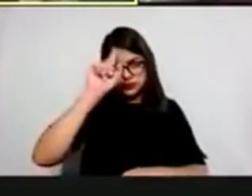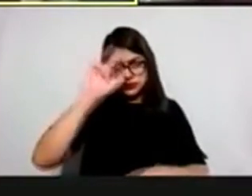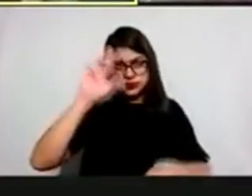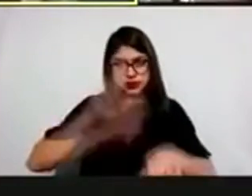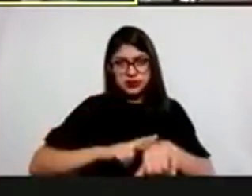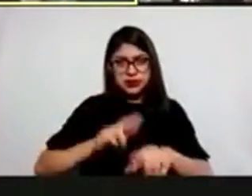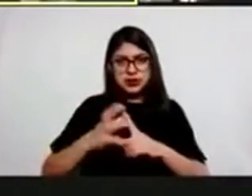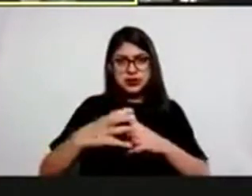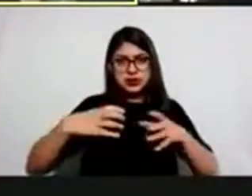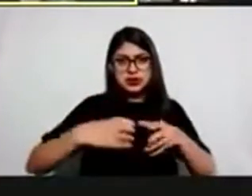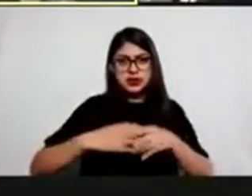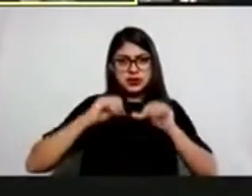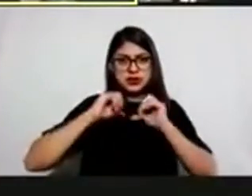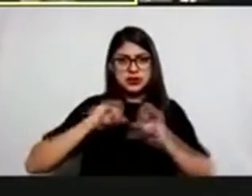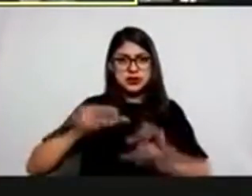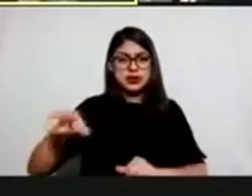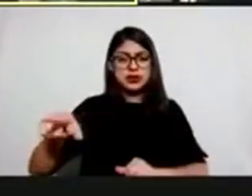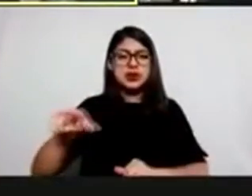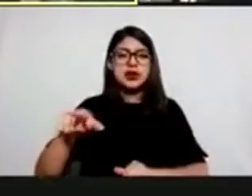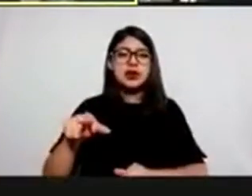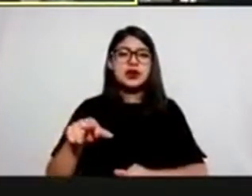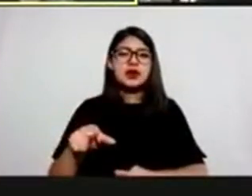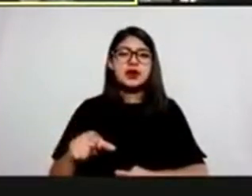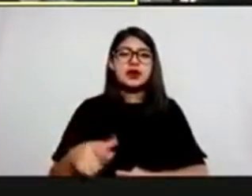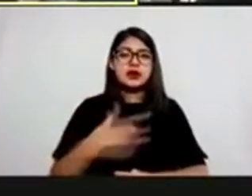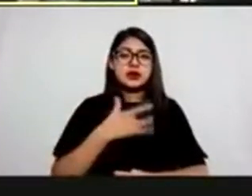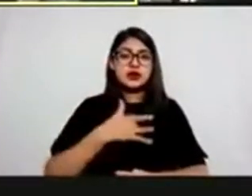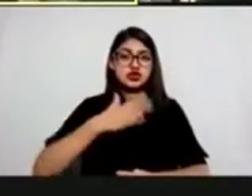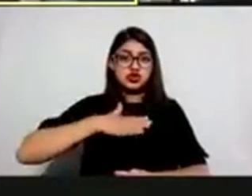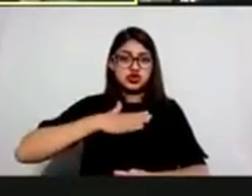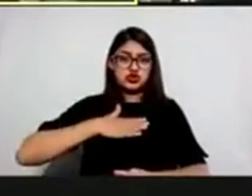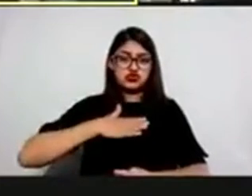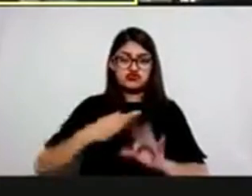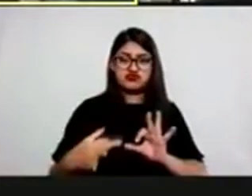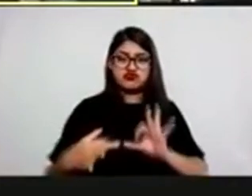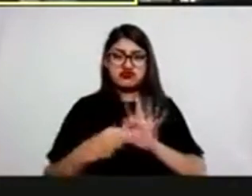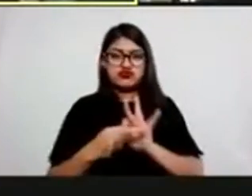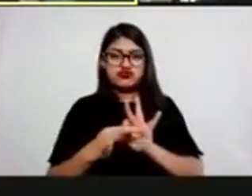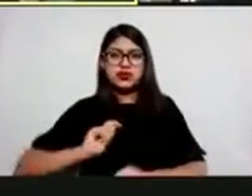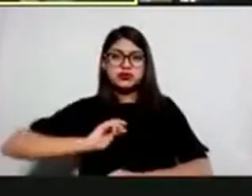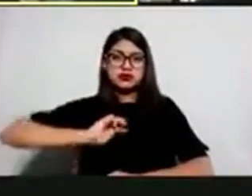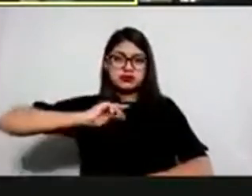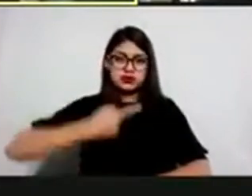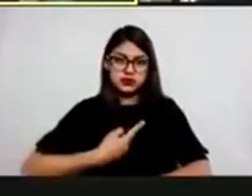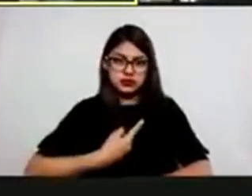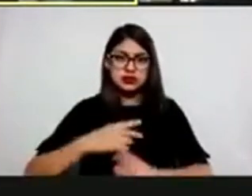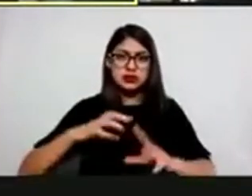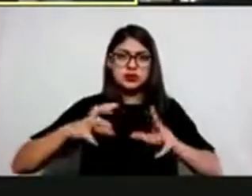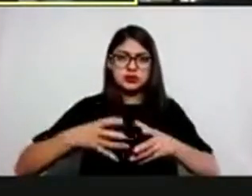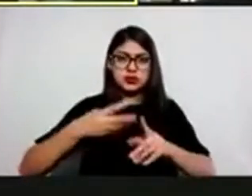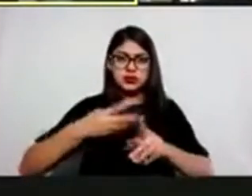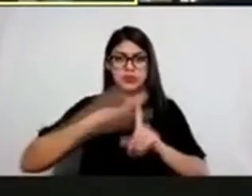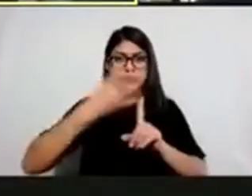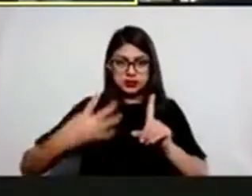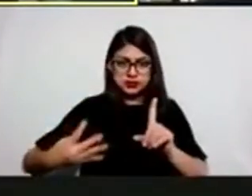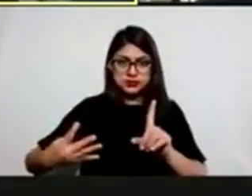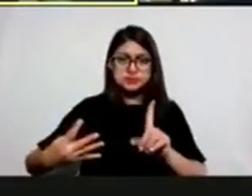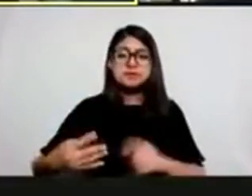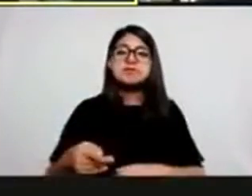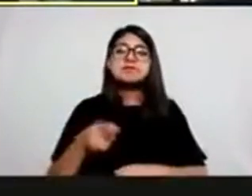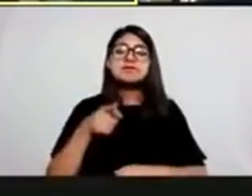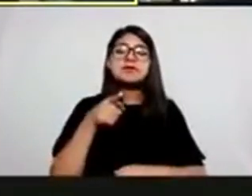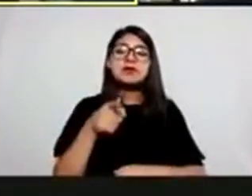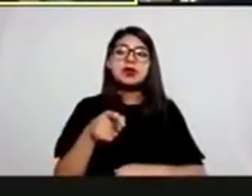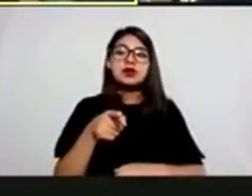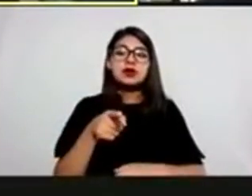identificada como dentro de la comunidad trans. A mi juicio, el proyecto que he propuesto contiene una visión de perspectiva